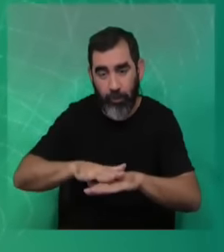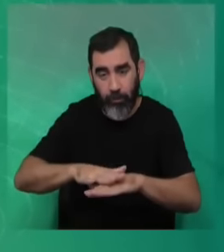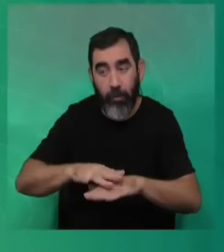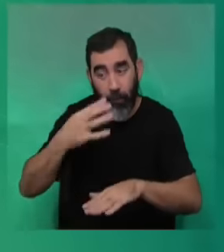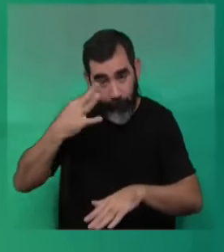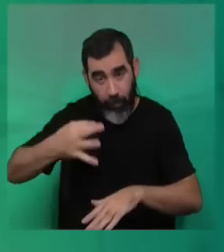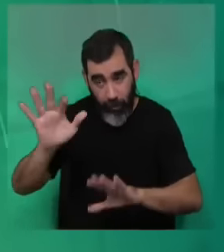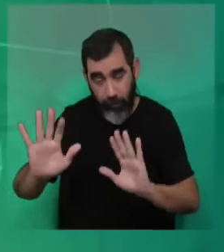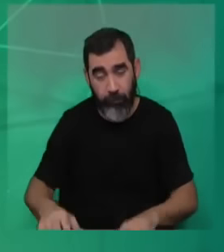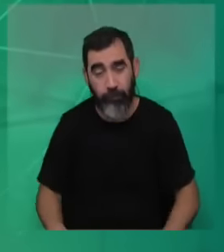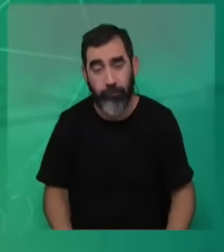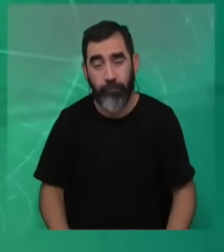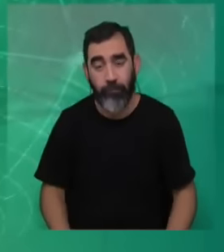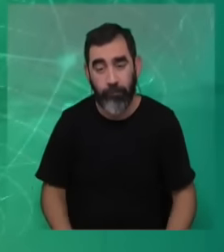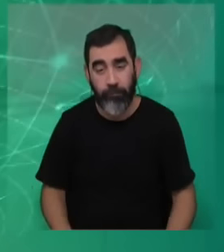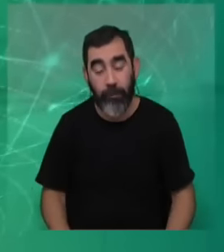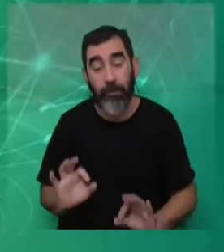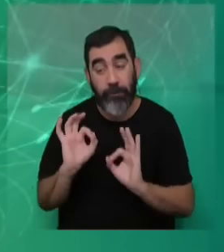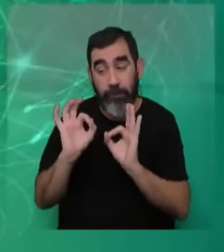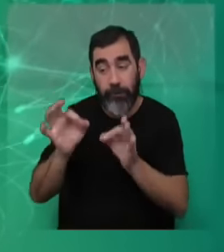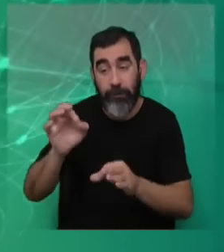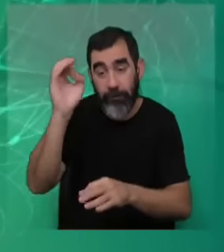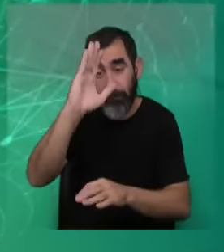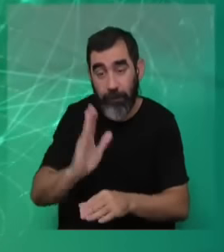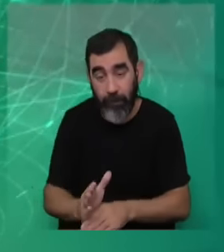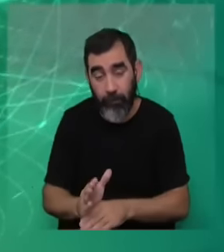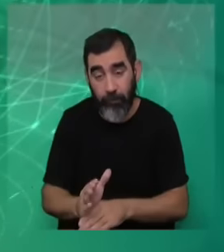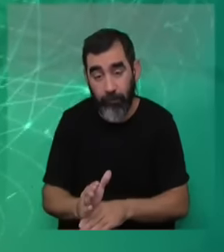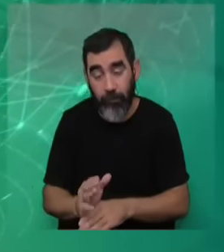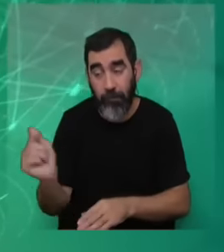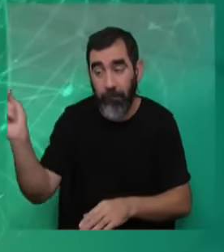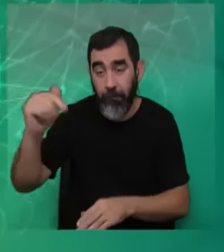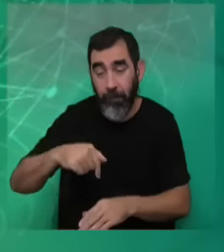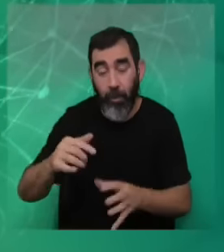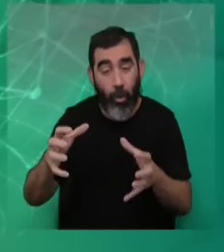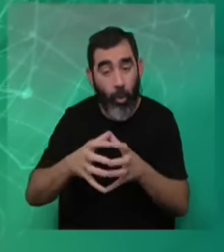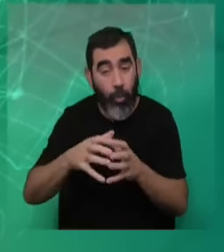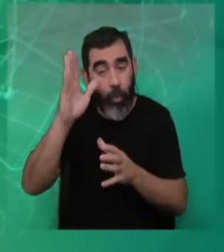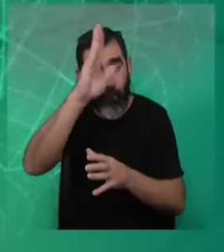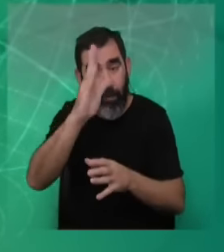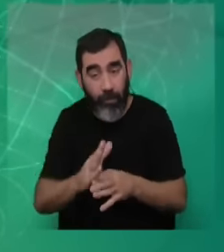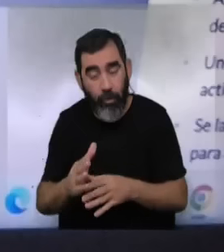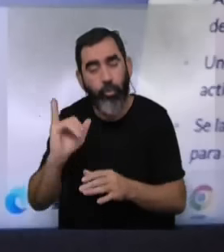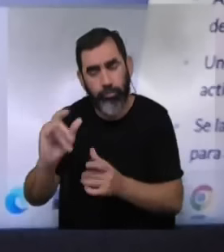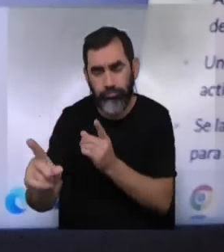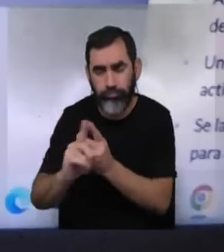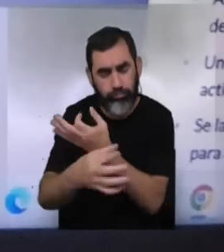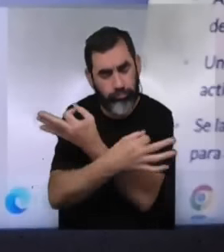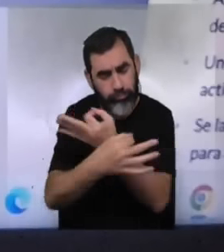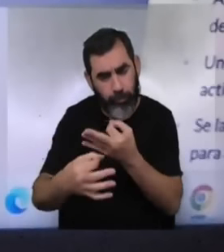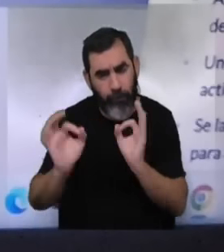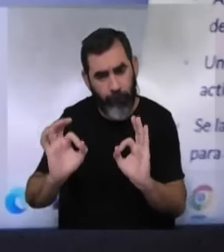razón o sea nosotros natal eh vino un grupo de brasileros y nos Atendió